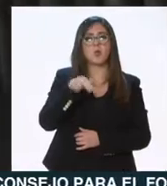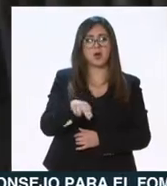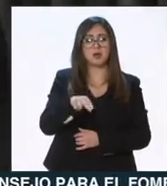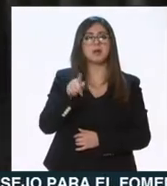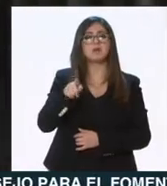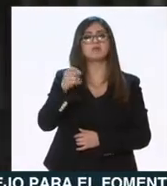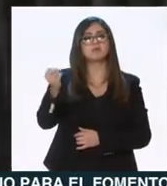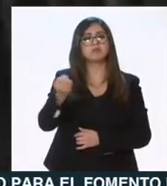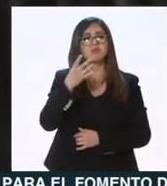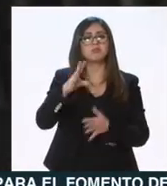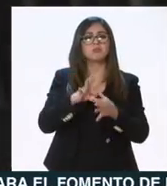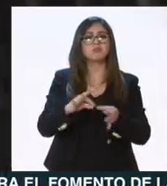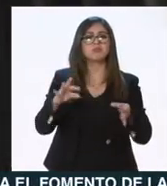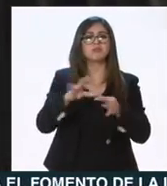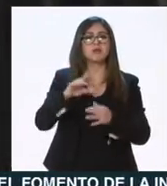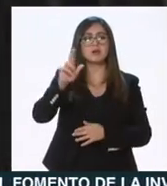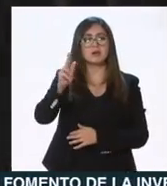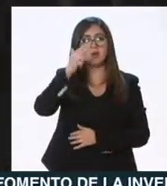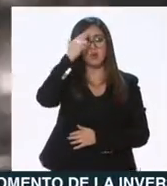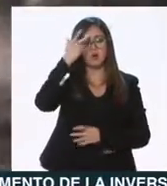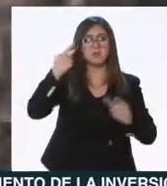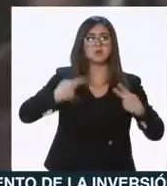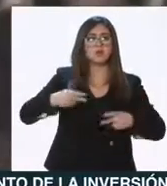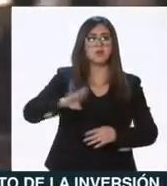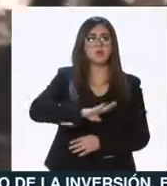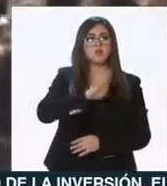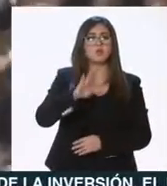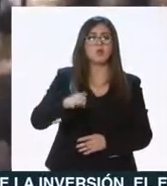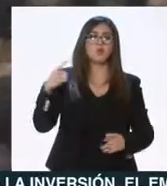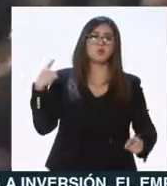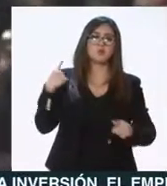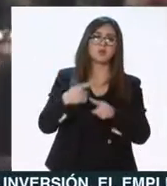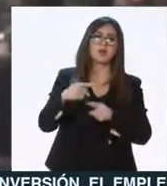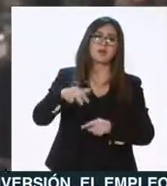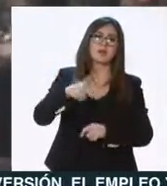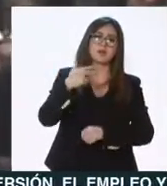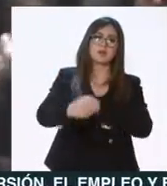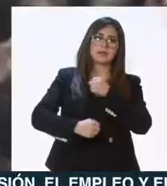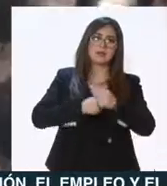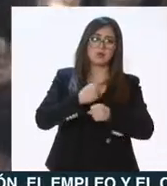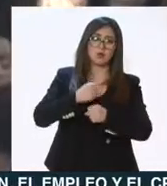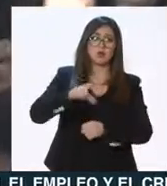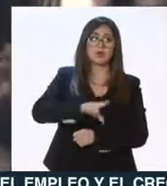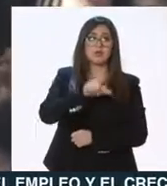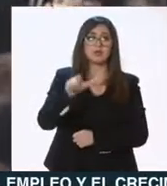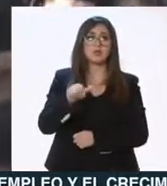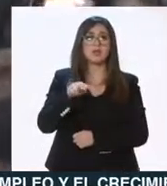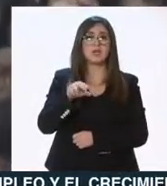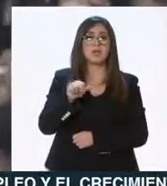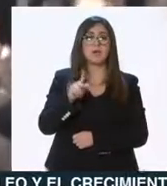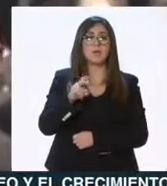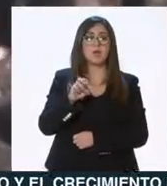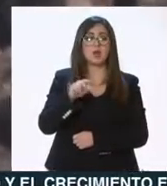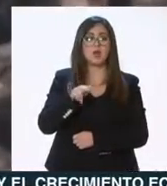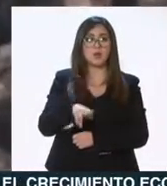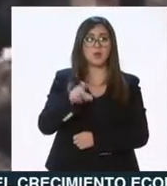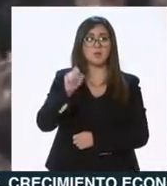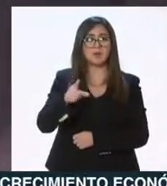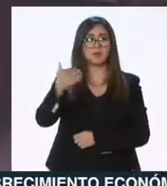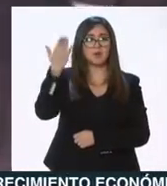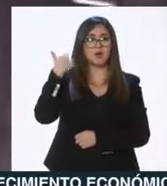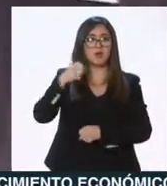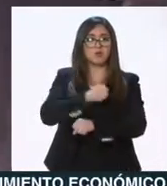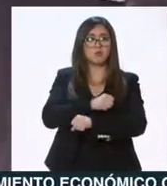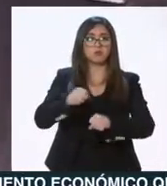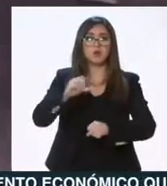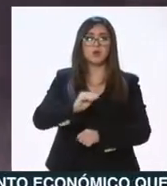se recordó a los mineros que perdieron la vida hace 13 años. Acto seguido, Napoleón Gómez Urrutia, quien tras la explosión de la mina estuvo